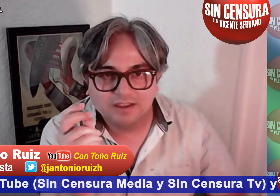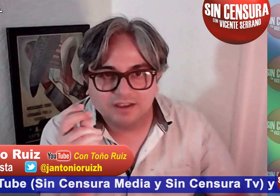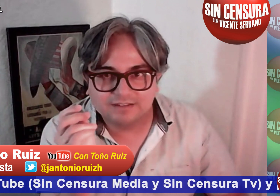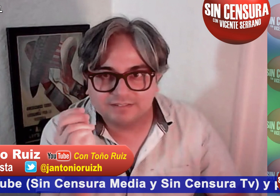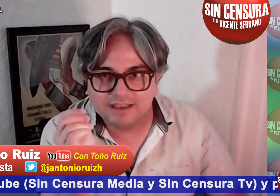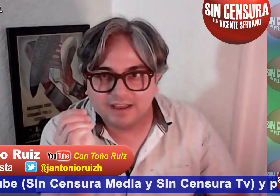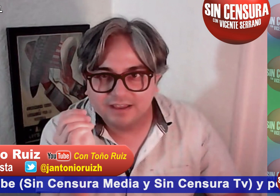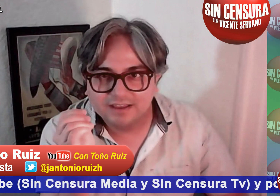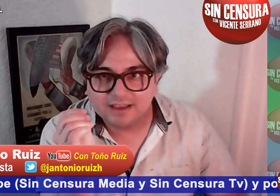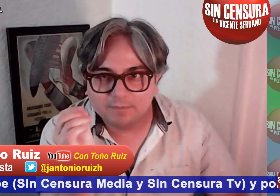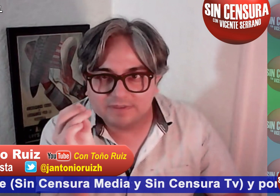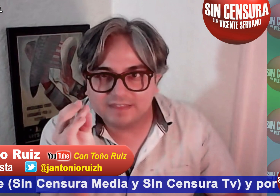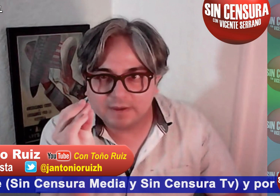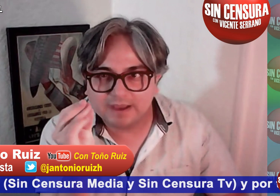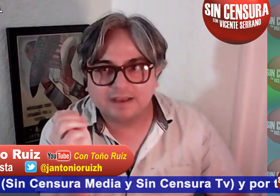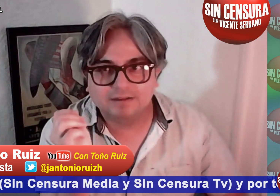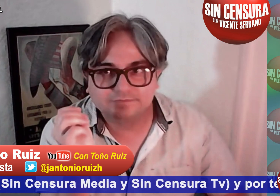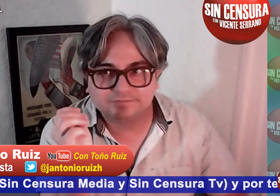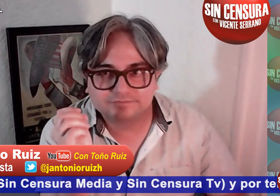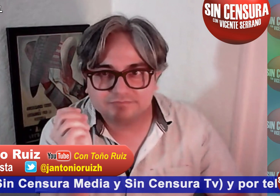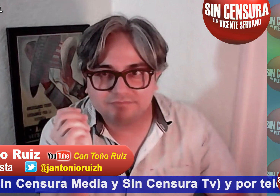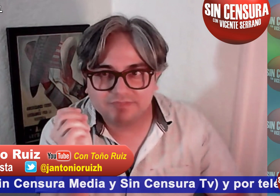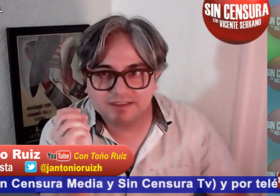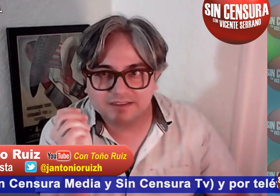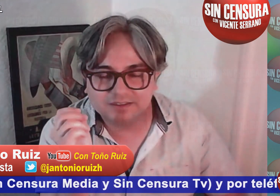Francisco García Cabeza de Vaca,